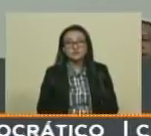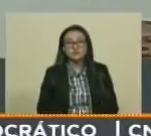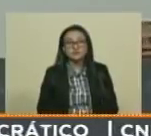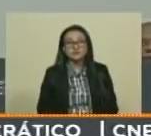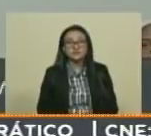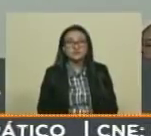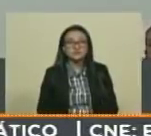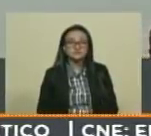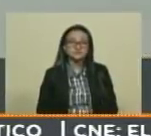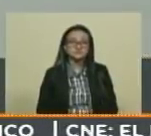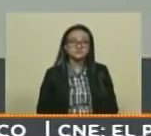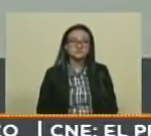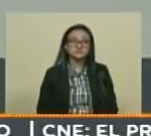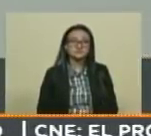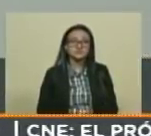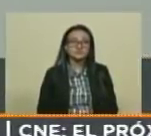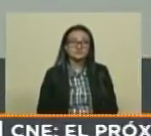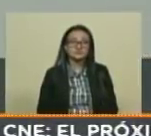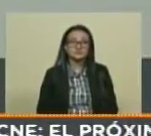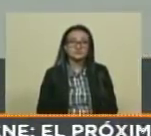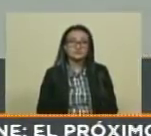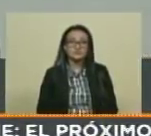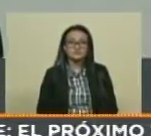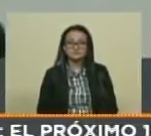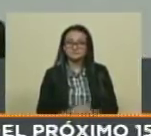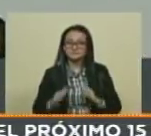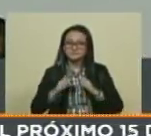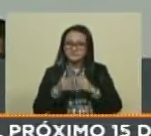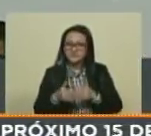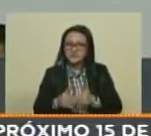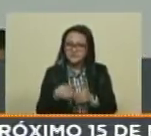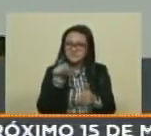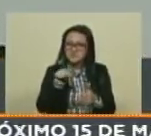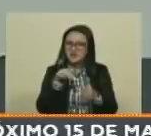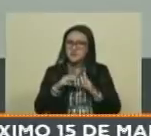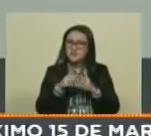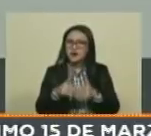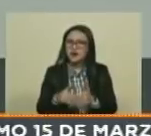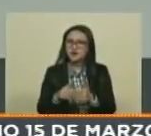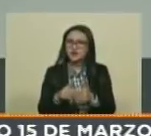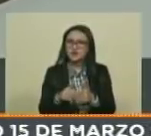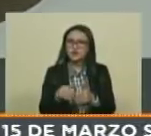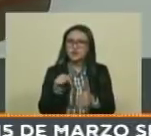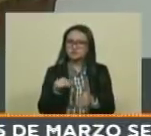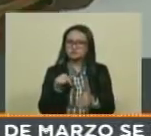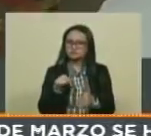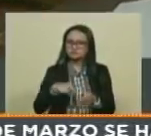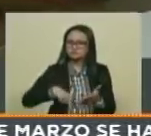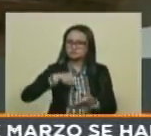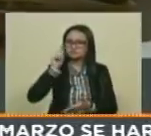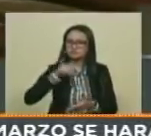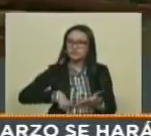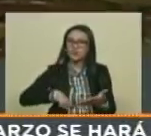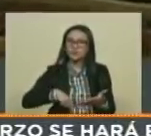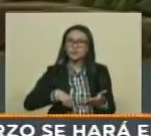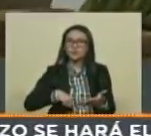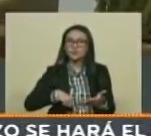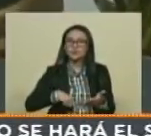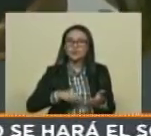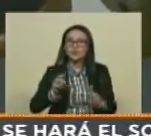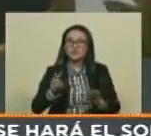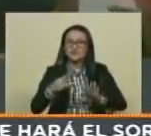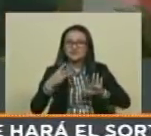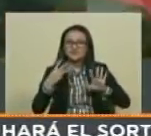El barco Adán, el barco, fue contratado para la explotación de